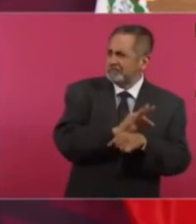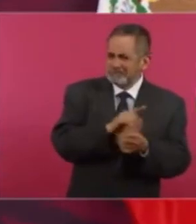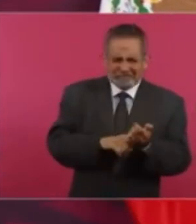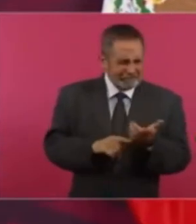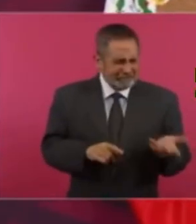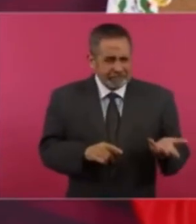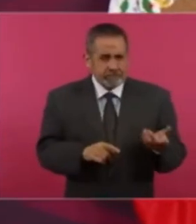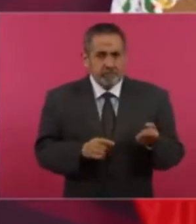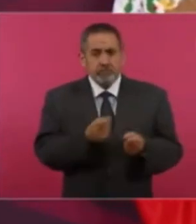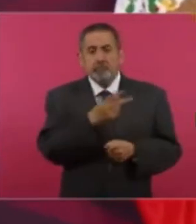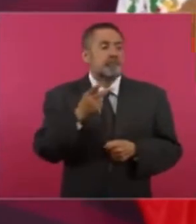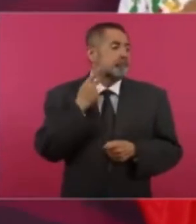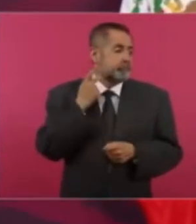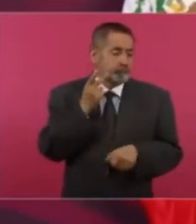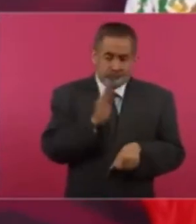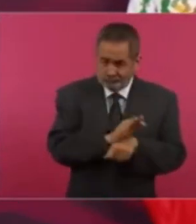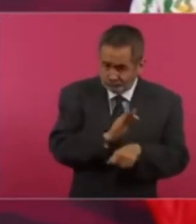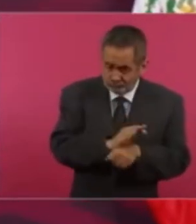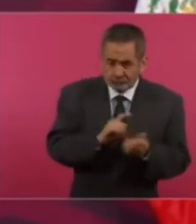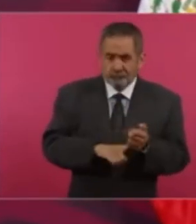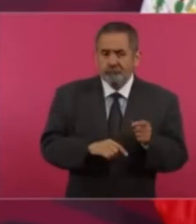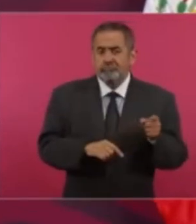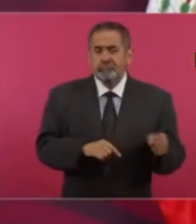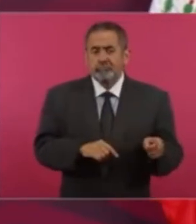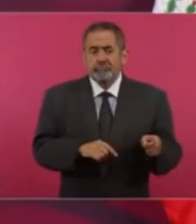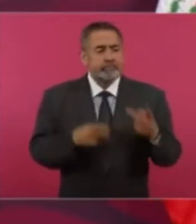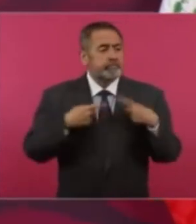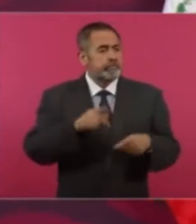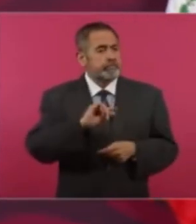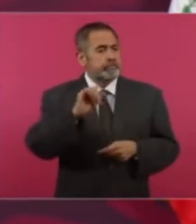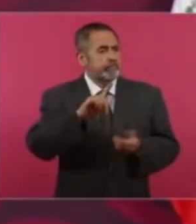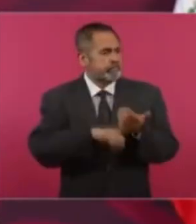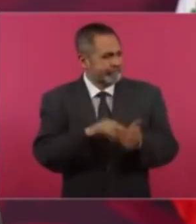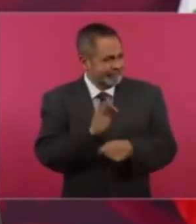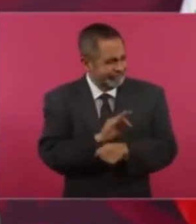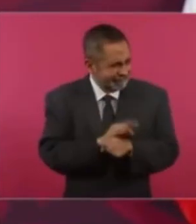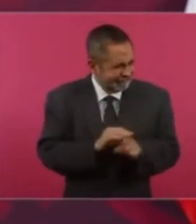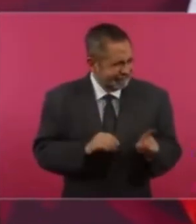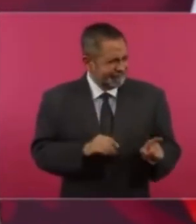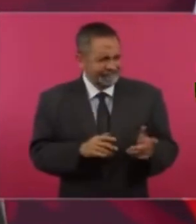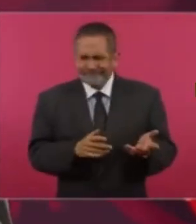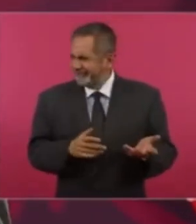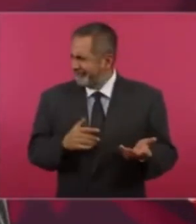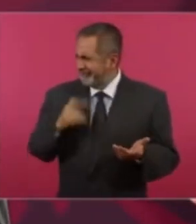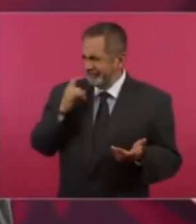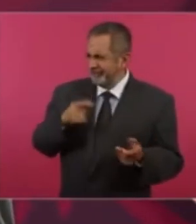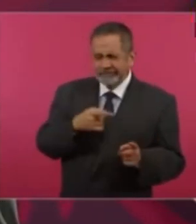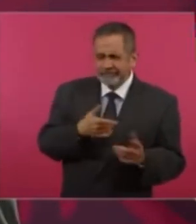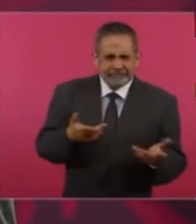de políticos, de personalidades y de